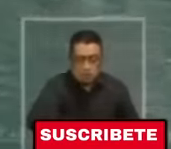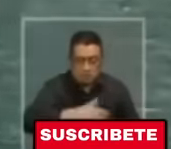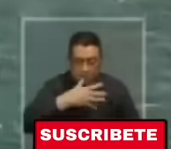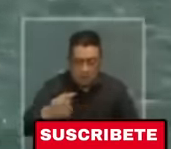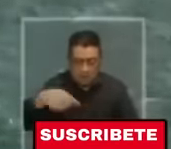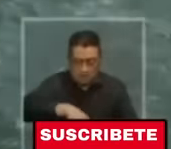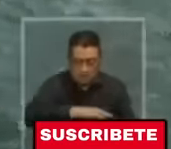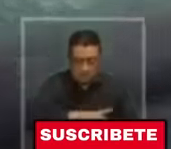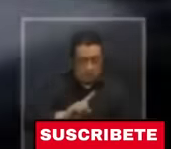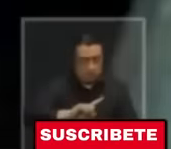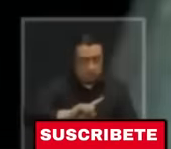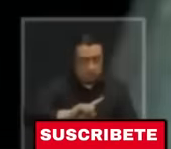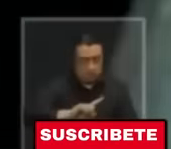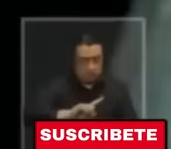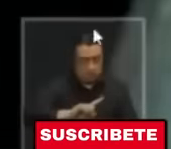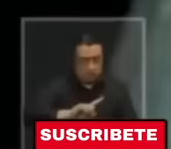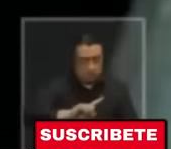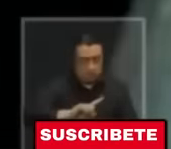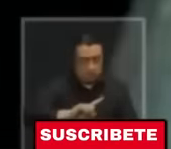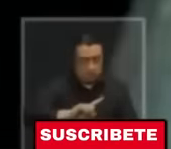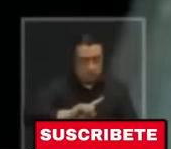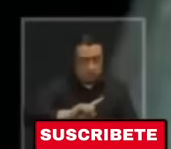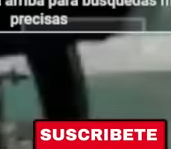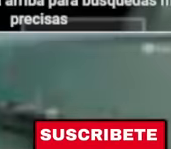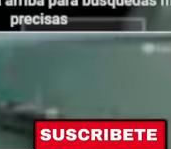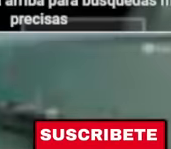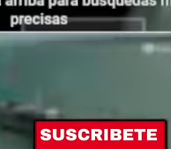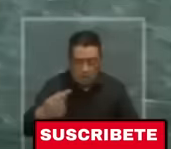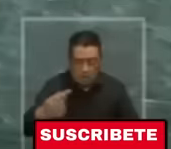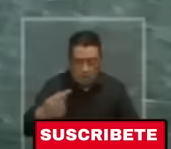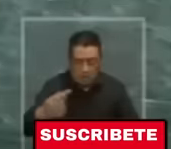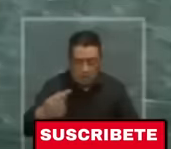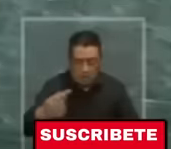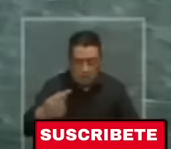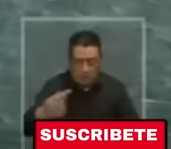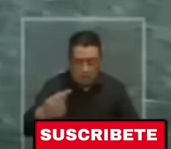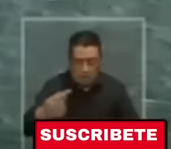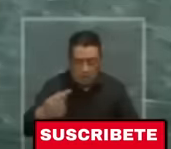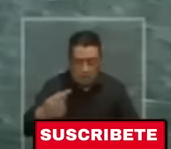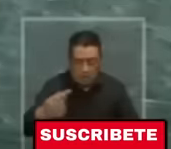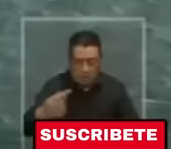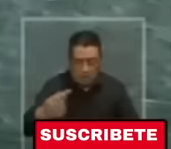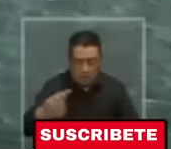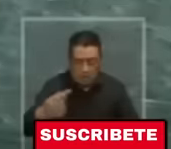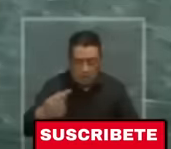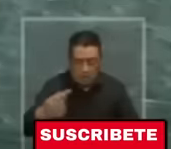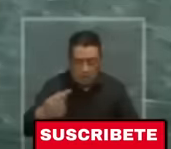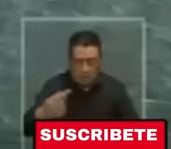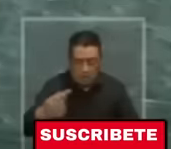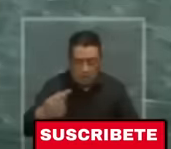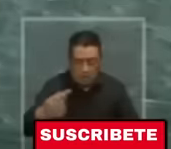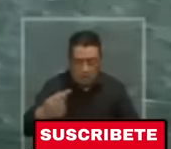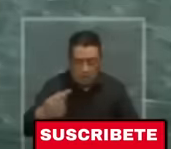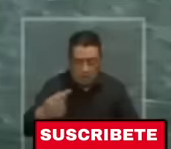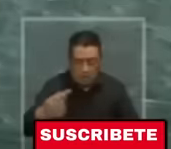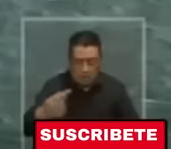chilenas. Se roban todo, boludo. Y después dicen que la Armada no sirve para nada. Mirá, anda controlando que no le roben la riqueza